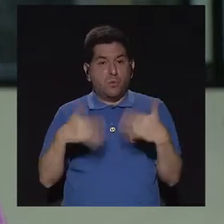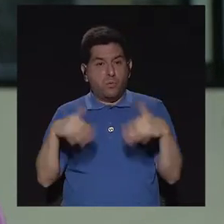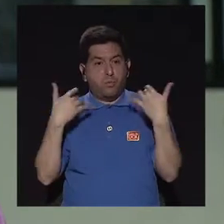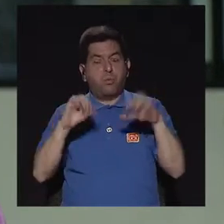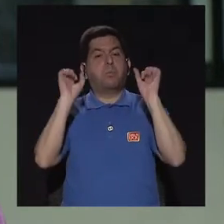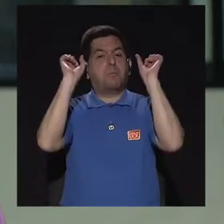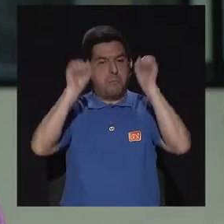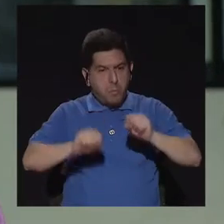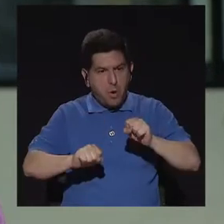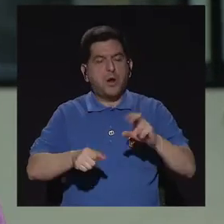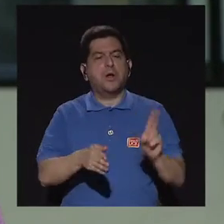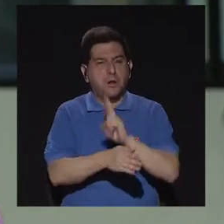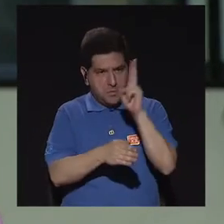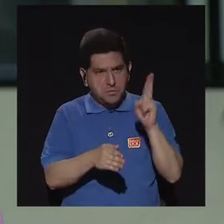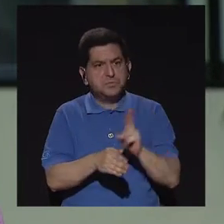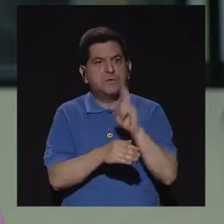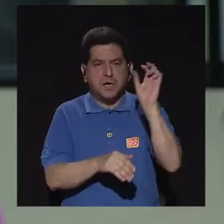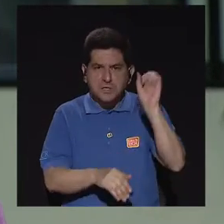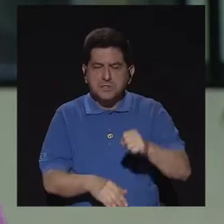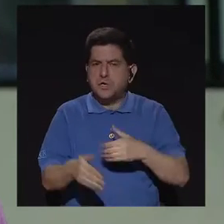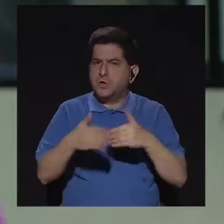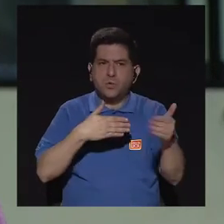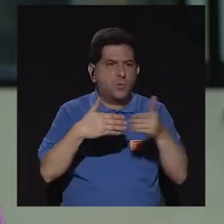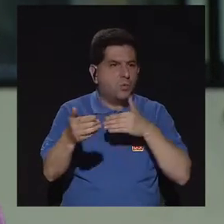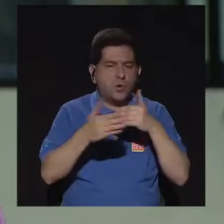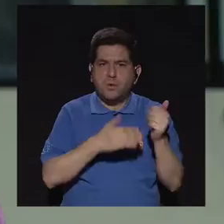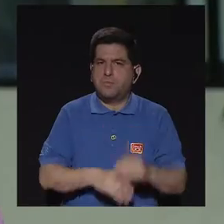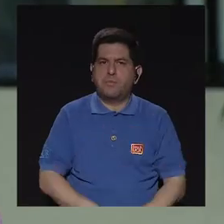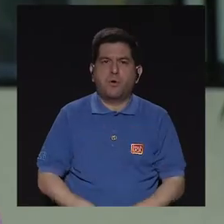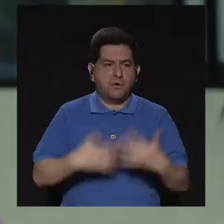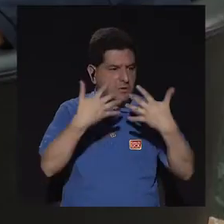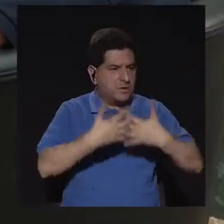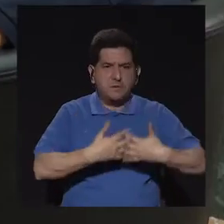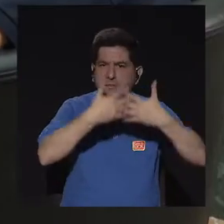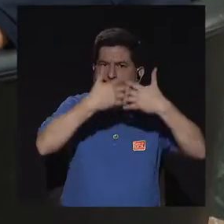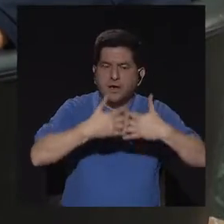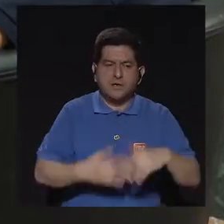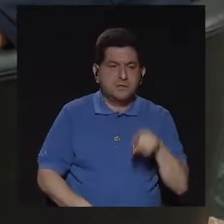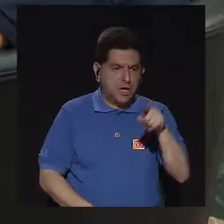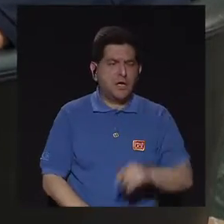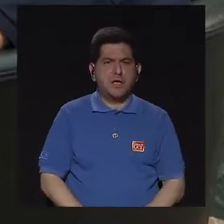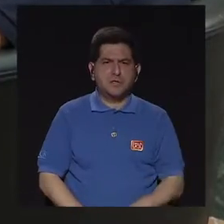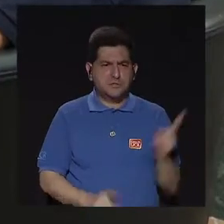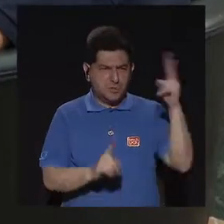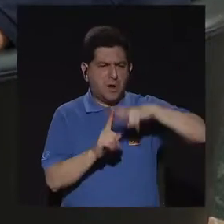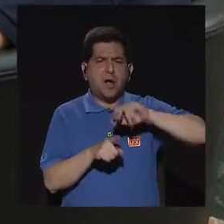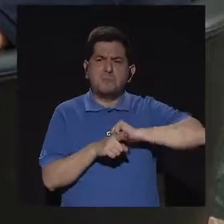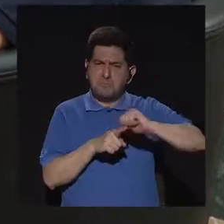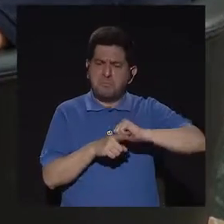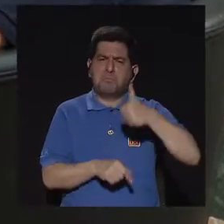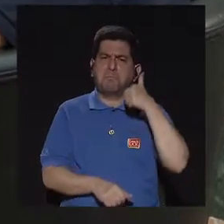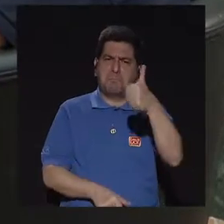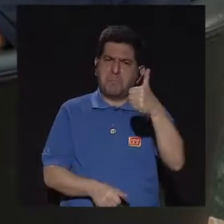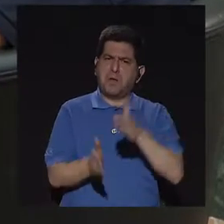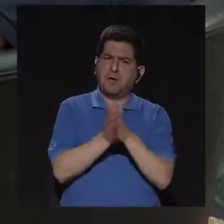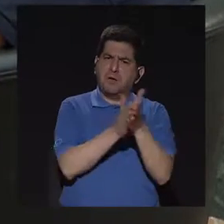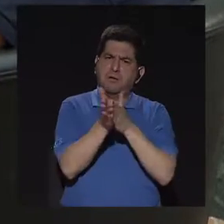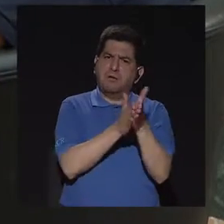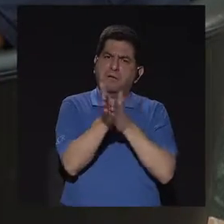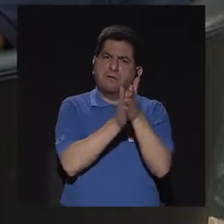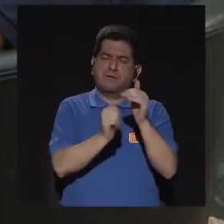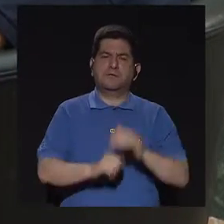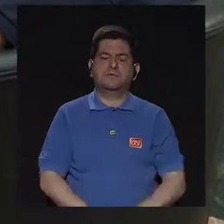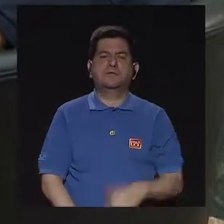wow, eso sí podría ser utilizado en cualquier clase de empresa porque es muy práctico, es algo que podría aprovecharse muy